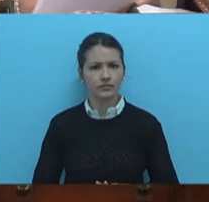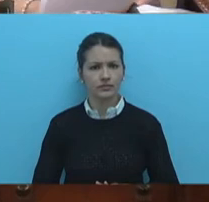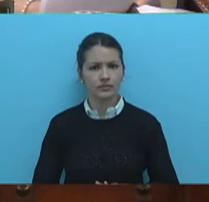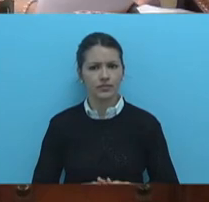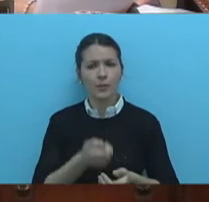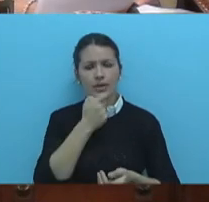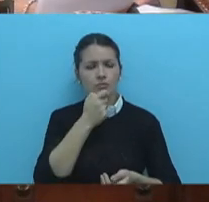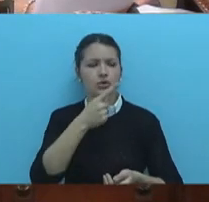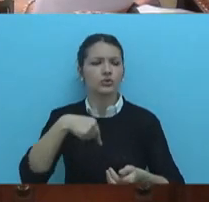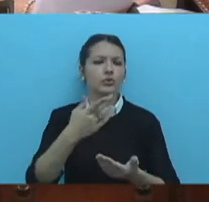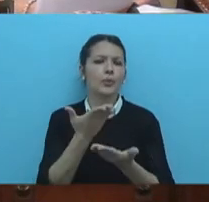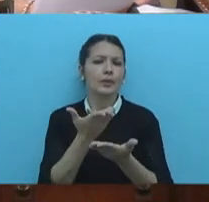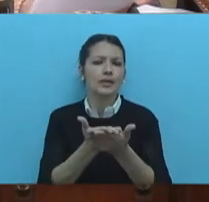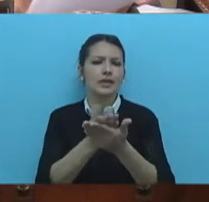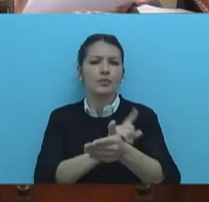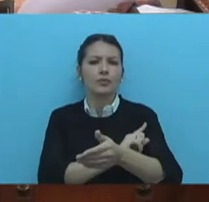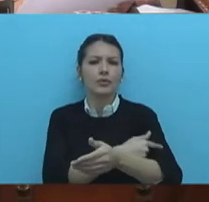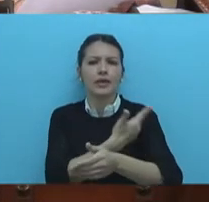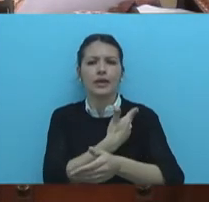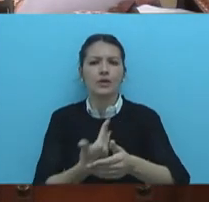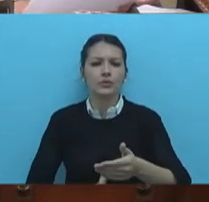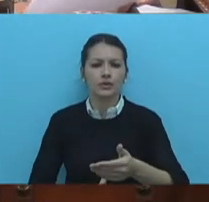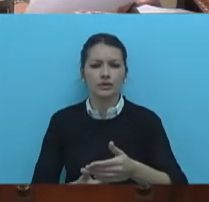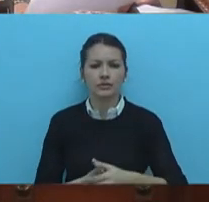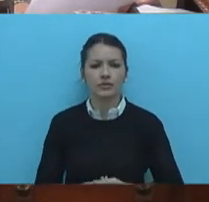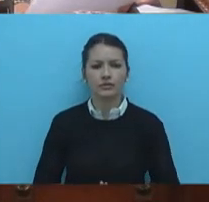Poder Ejecutivo para que trate, ¿no es cierto?, de...